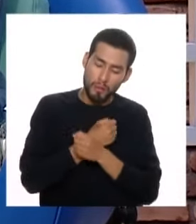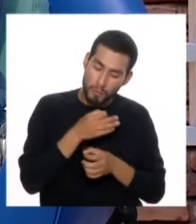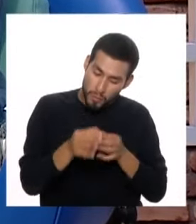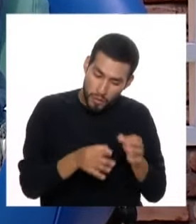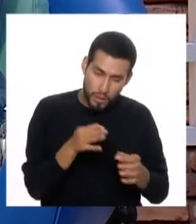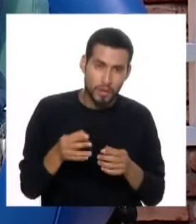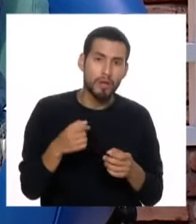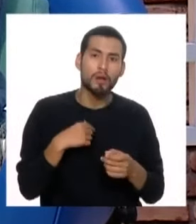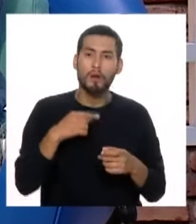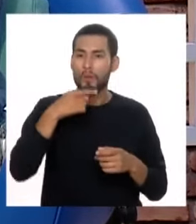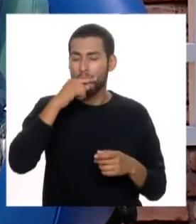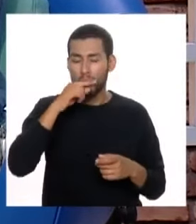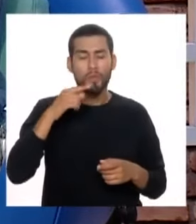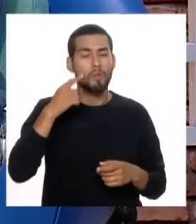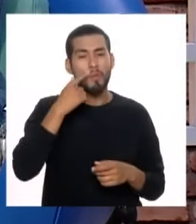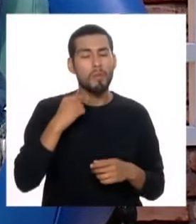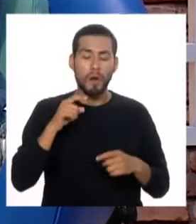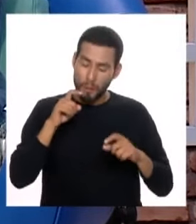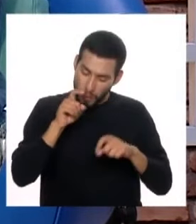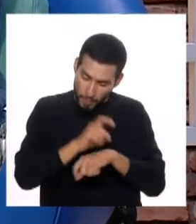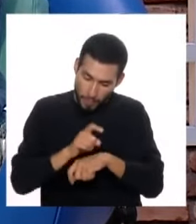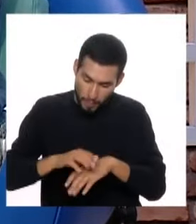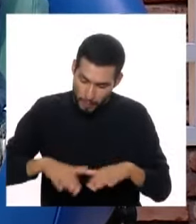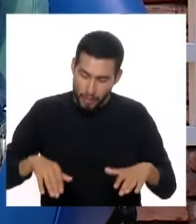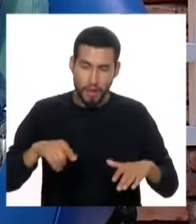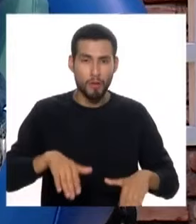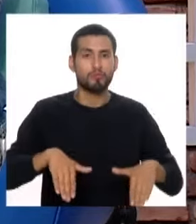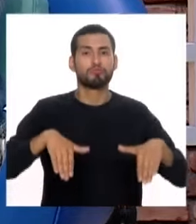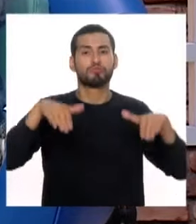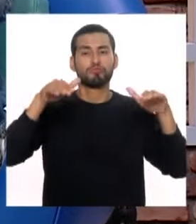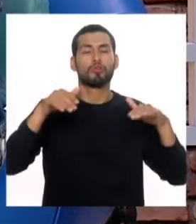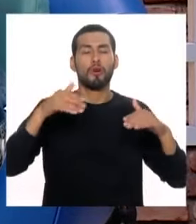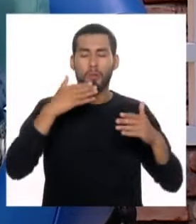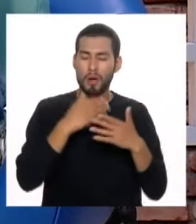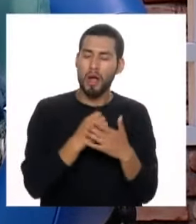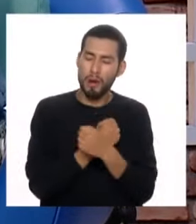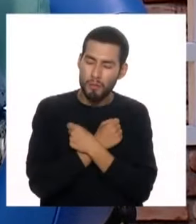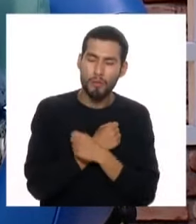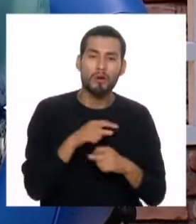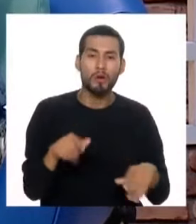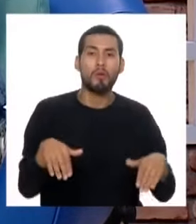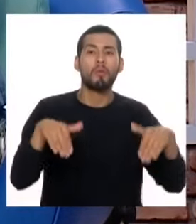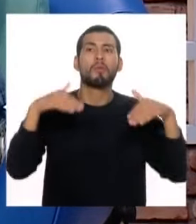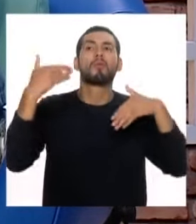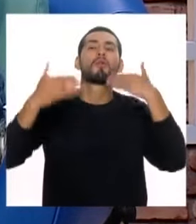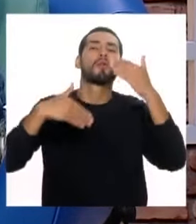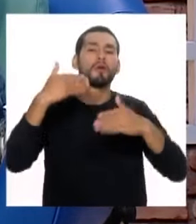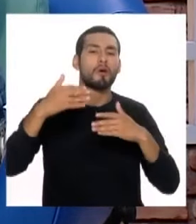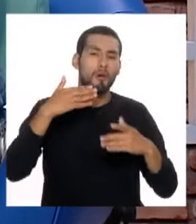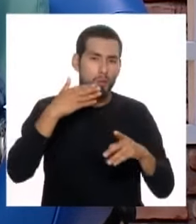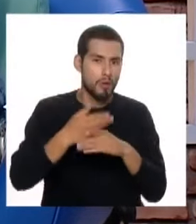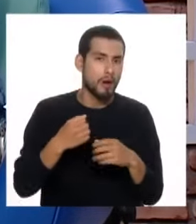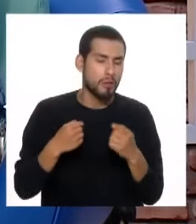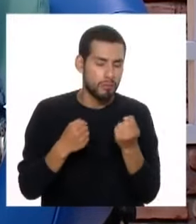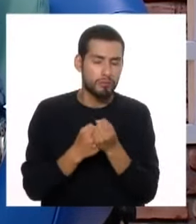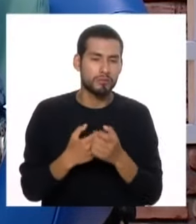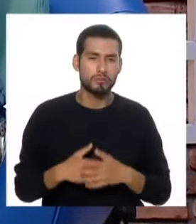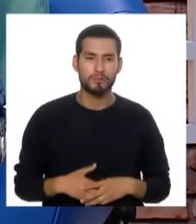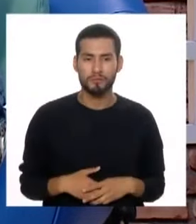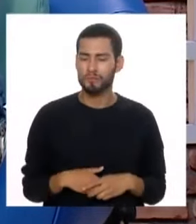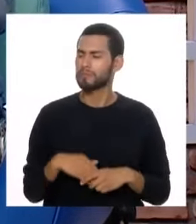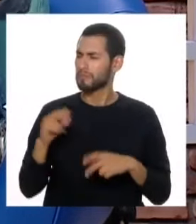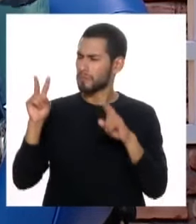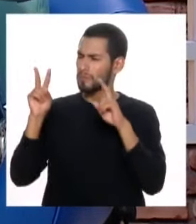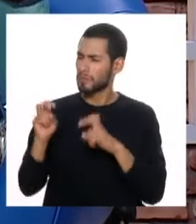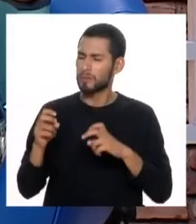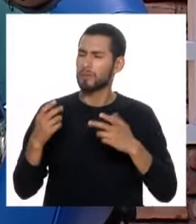tratar bien a las niñas, a los niños, para que ellos se críen en este hogar con amor y también aporten hacia la sociedad. Mary, sin duda es un